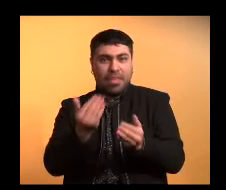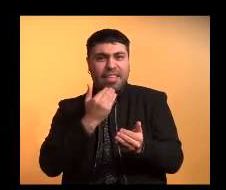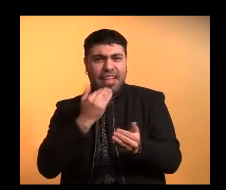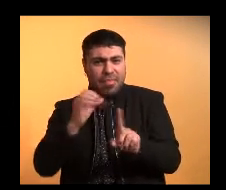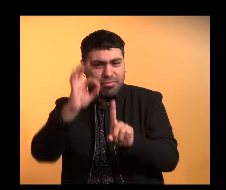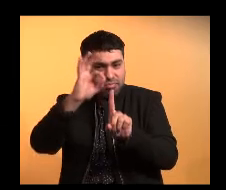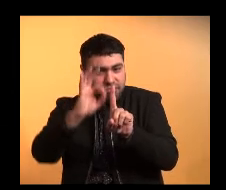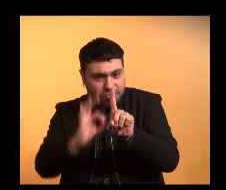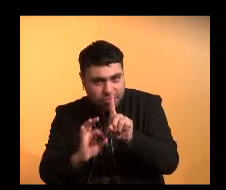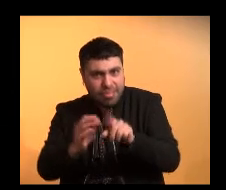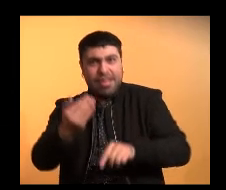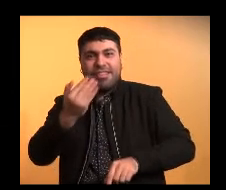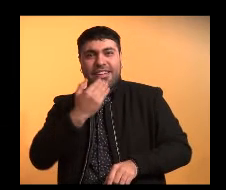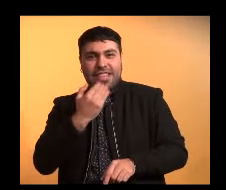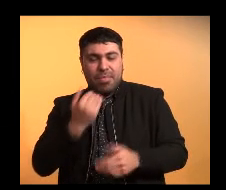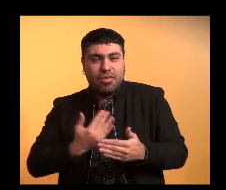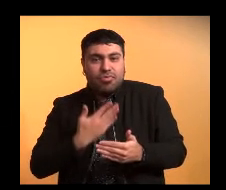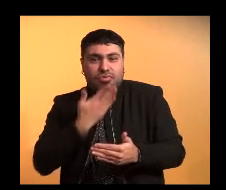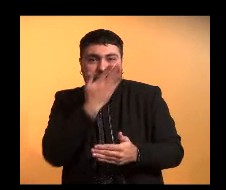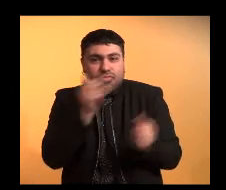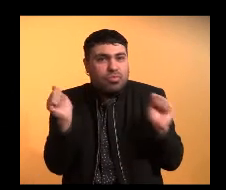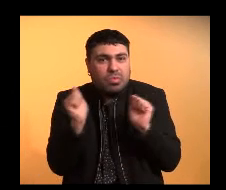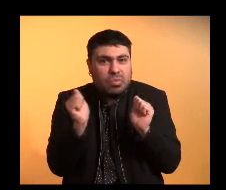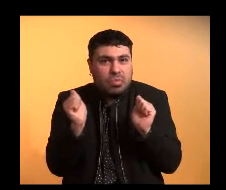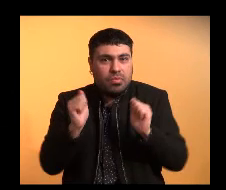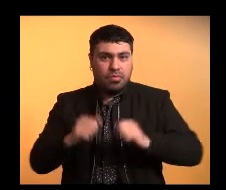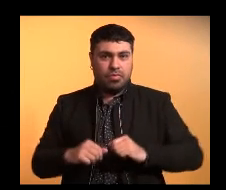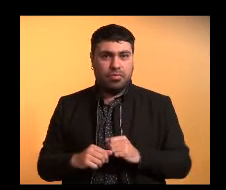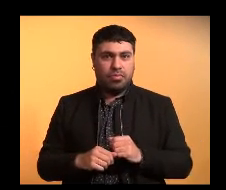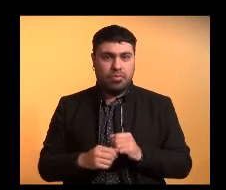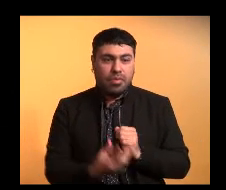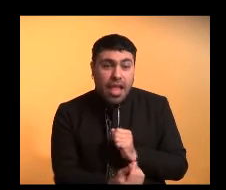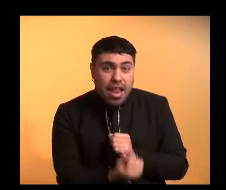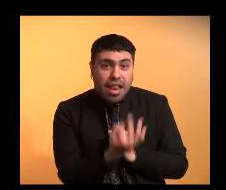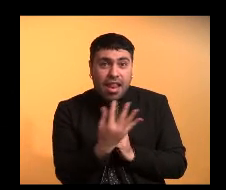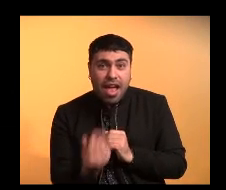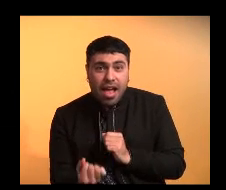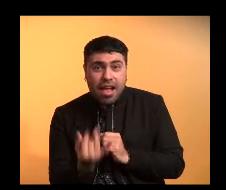han estado adaptadas por millones de años a muy bajas temperaturas.